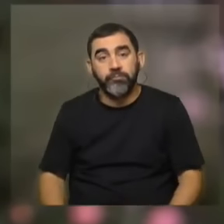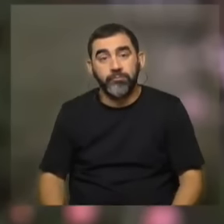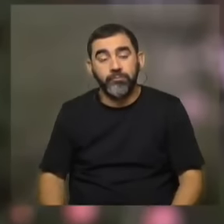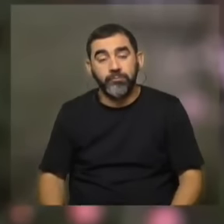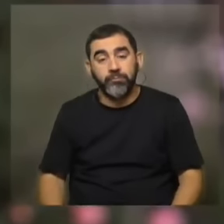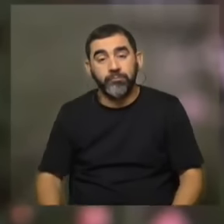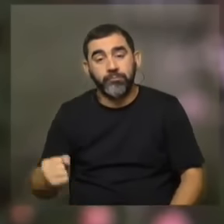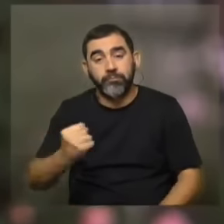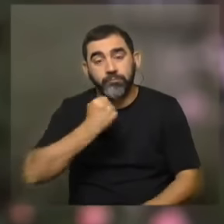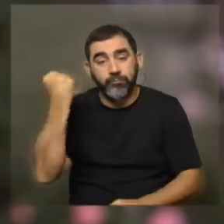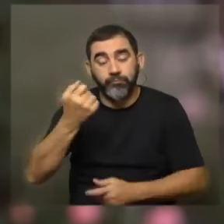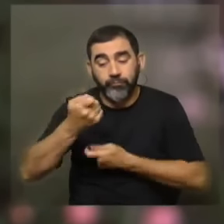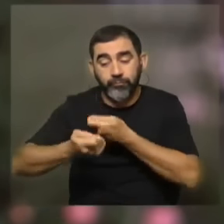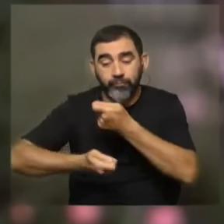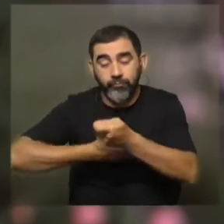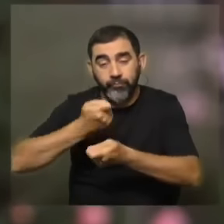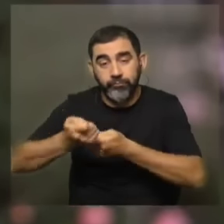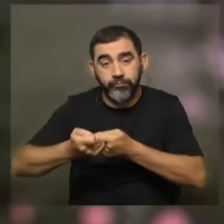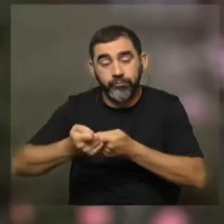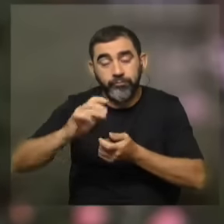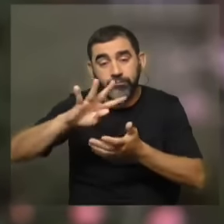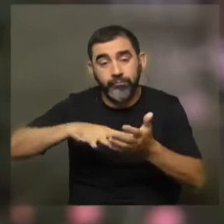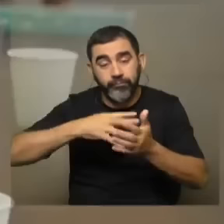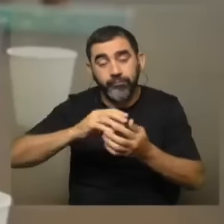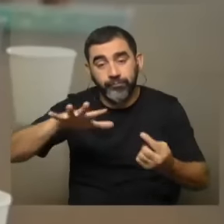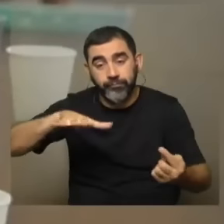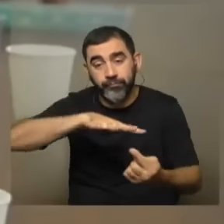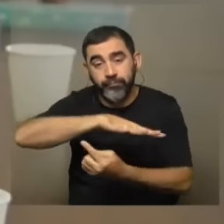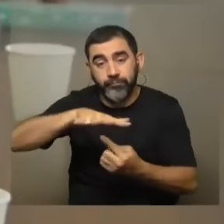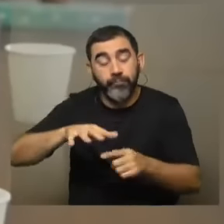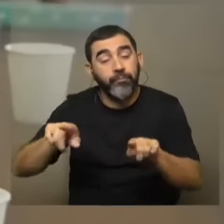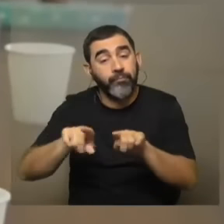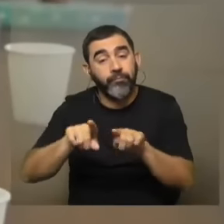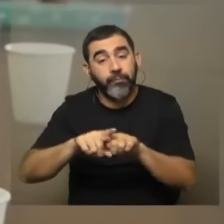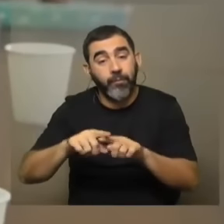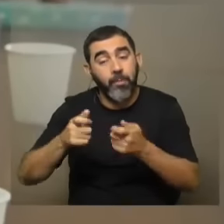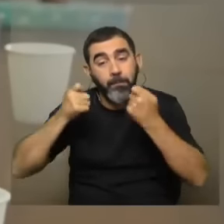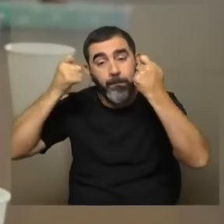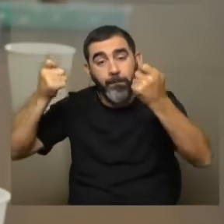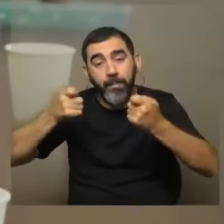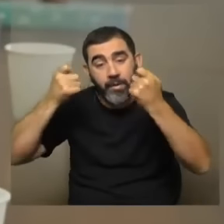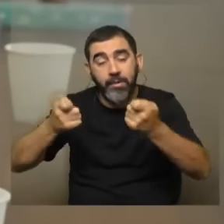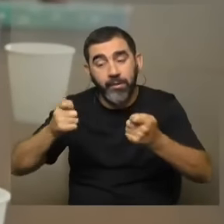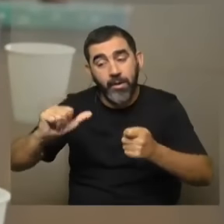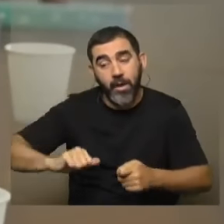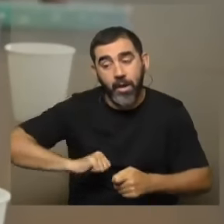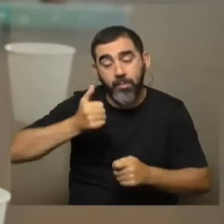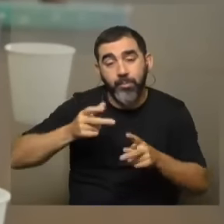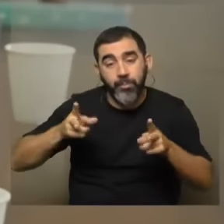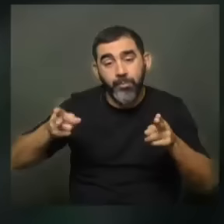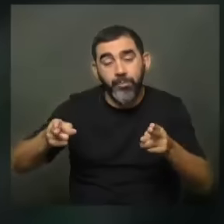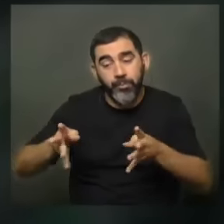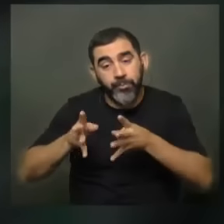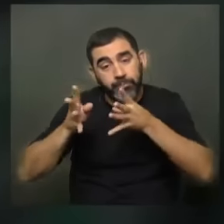lo que se ha construido para una agenda ambiental del mismo modo los militantes del grupo armado han aprovechado el paro de las